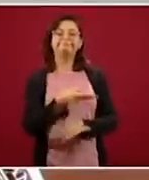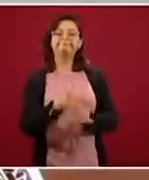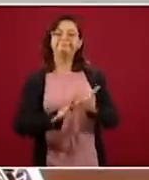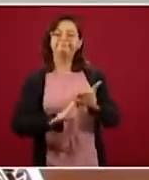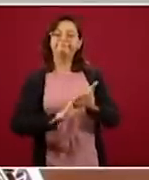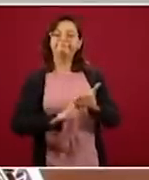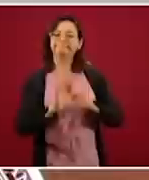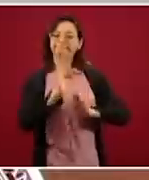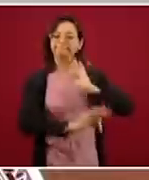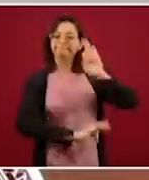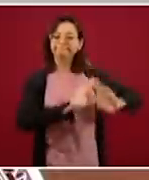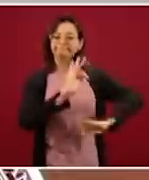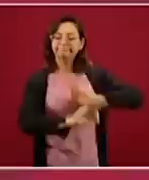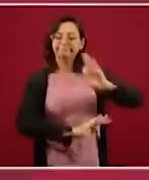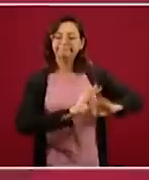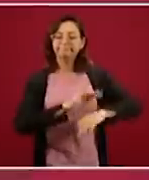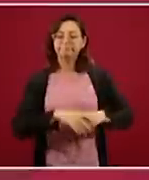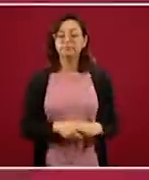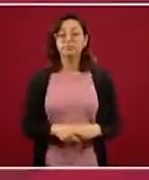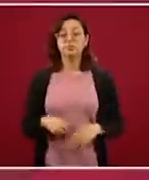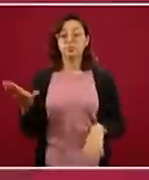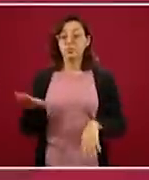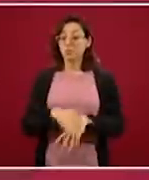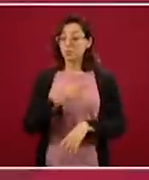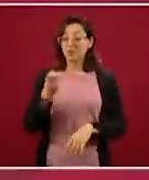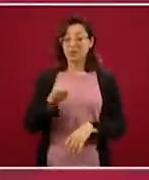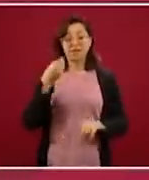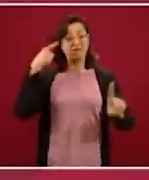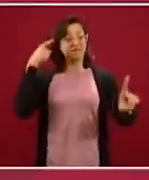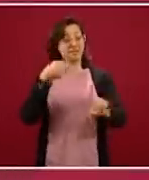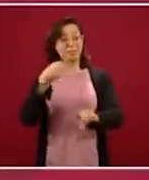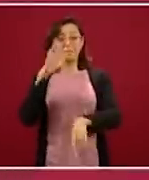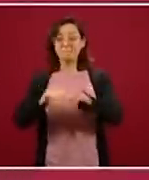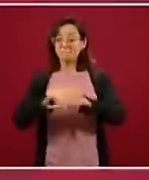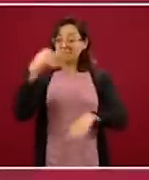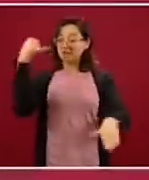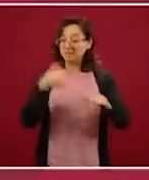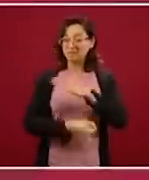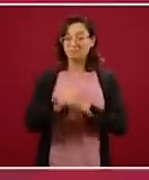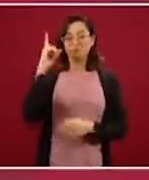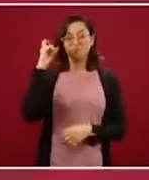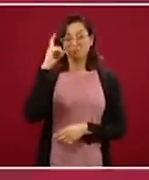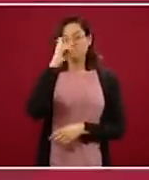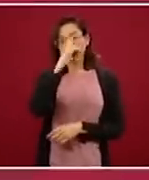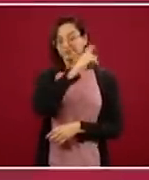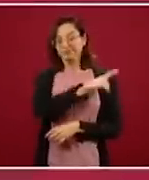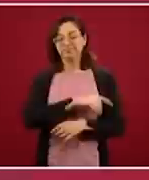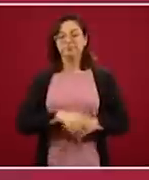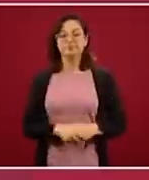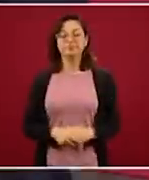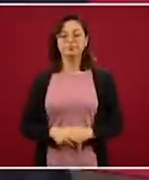porque ese es el meollo del asunto.